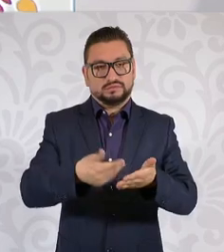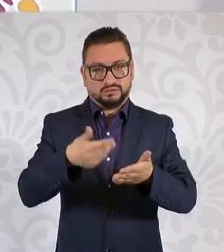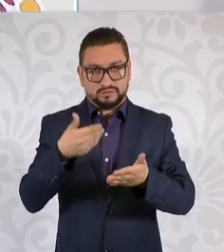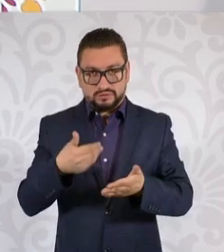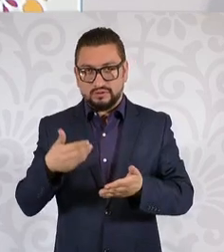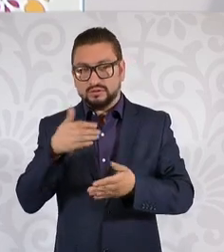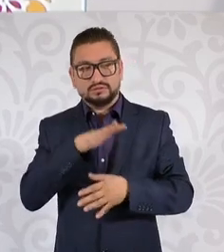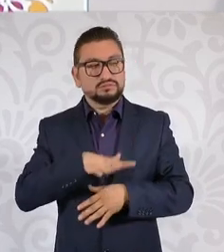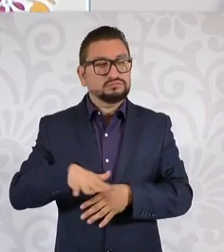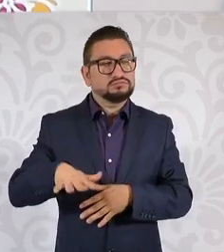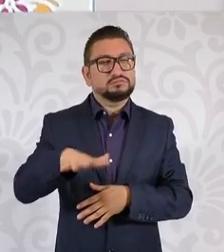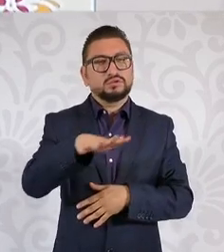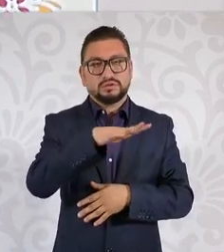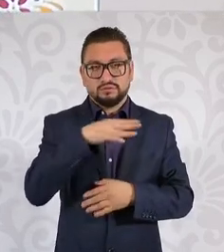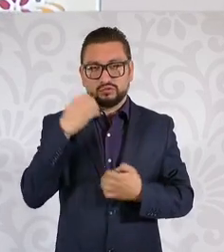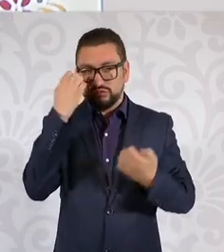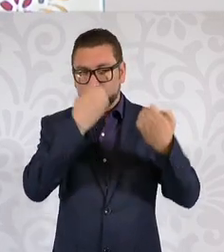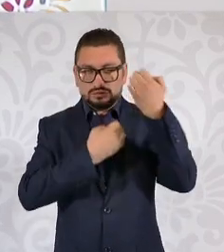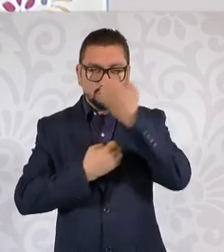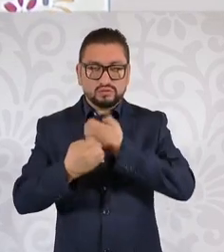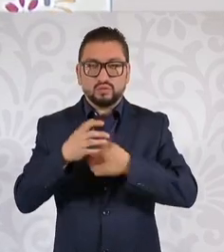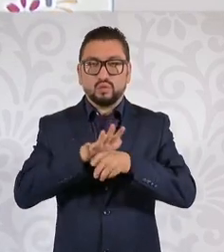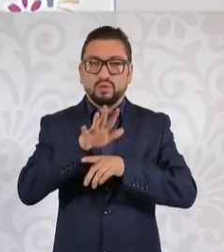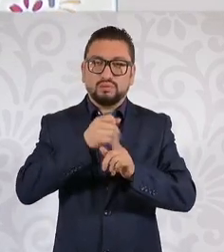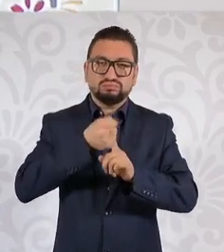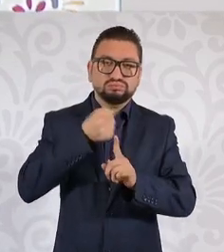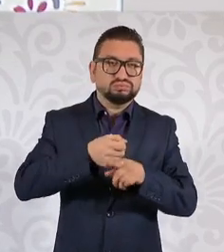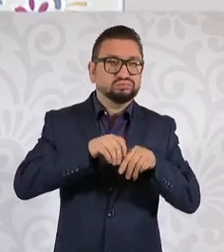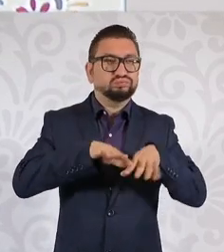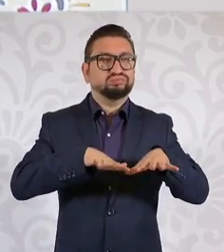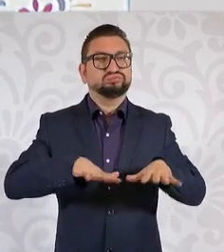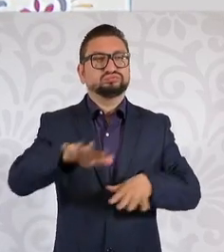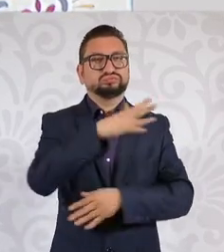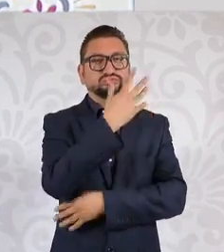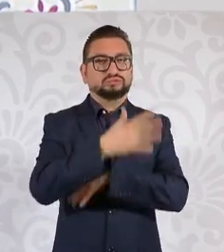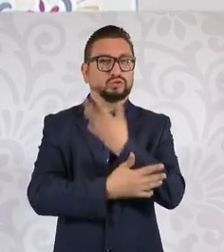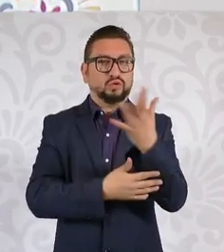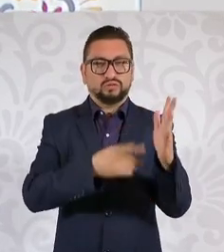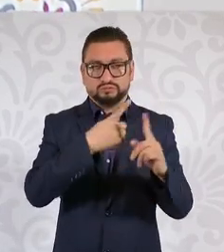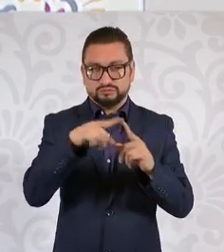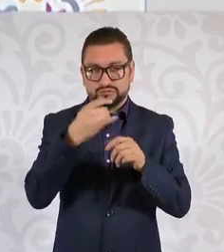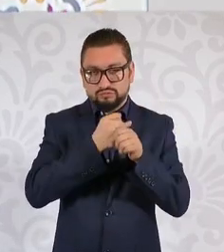manifestación de impacto ambiental o algún otro instrumento.